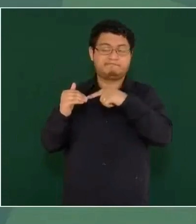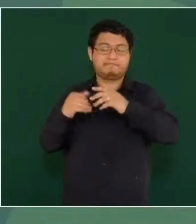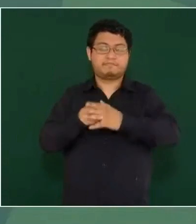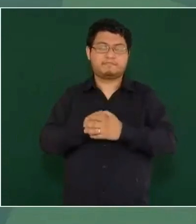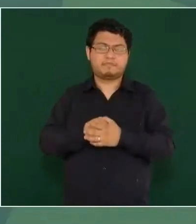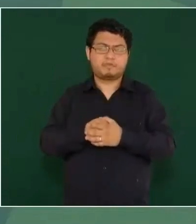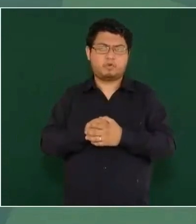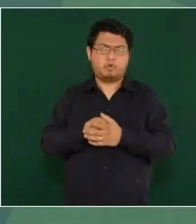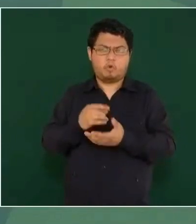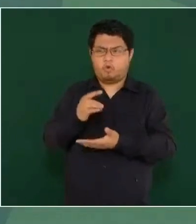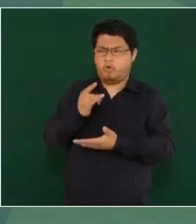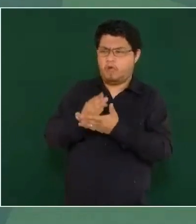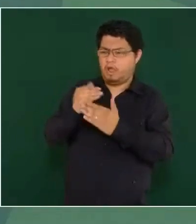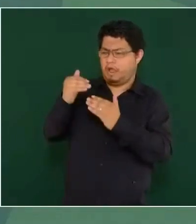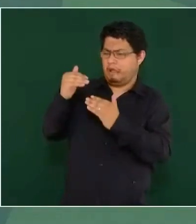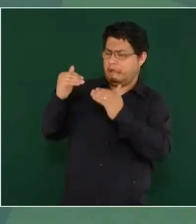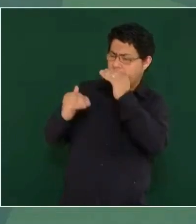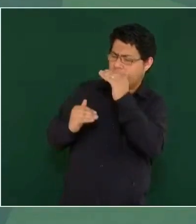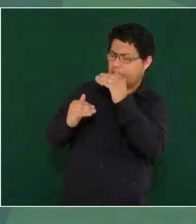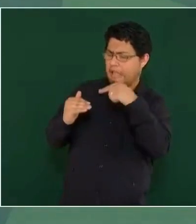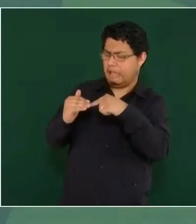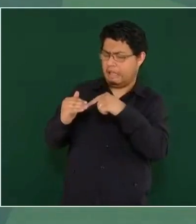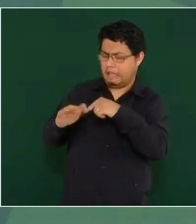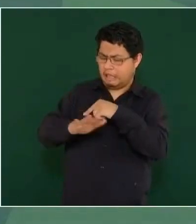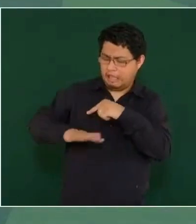o únicamente abajo no